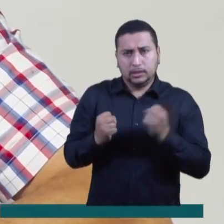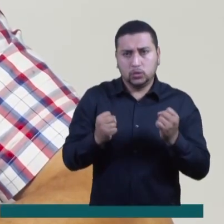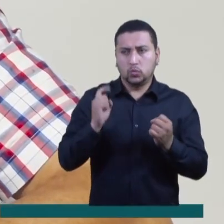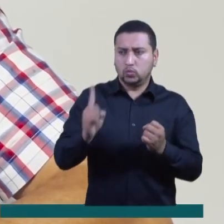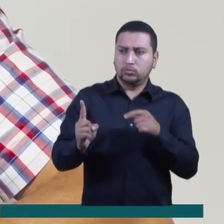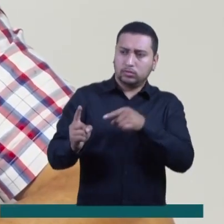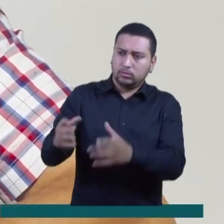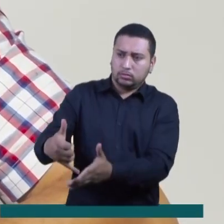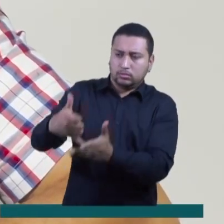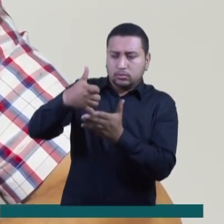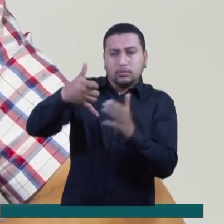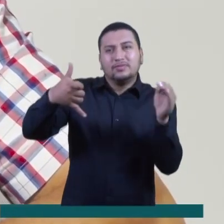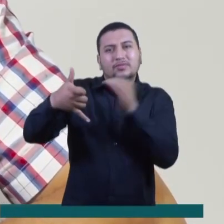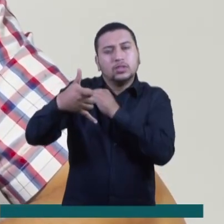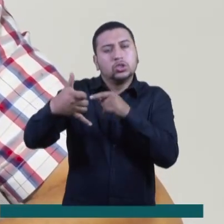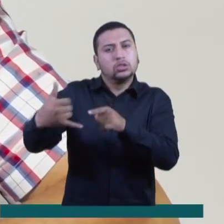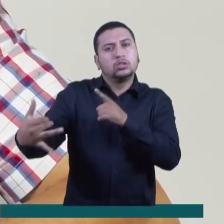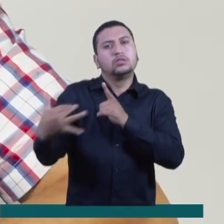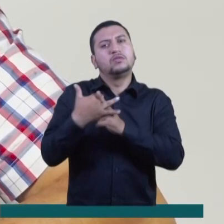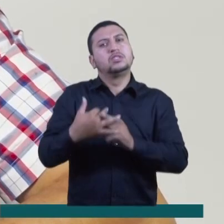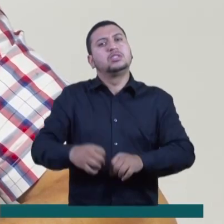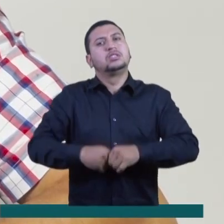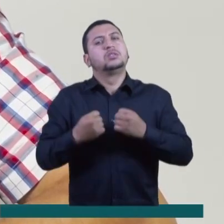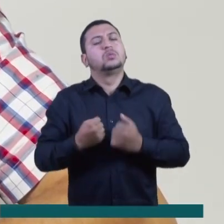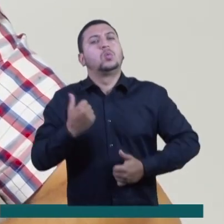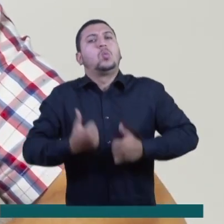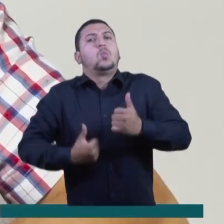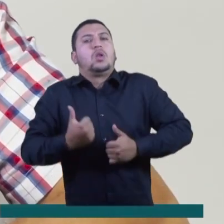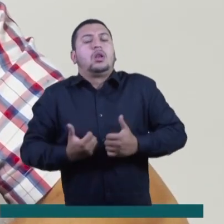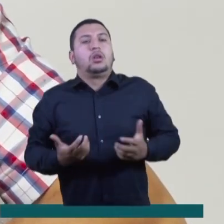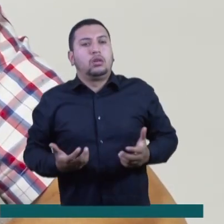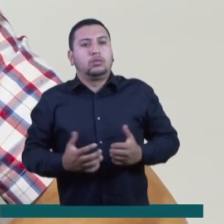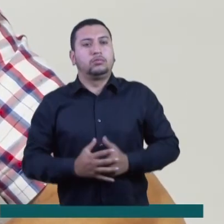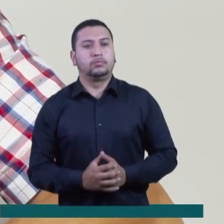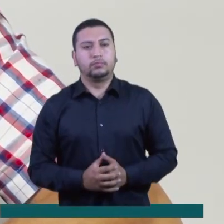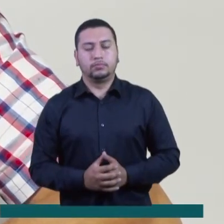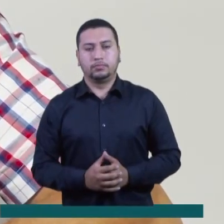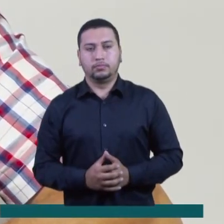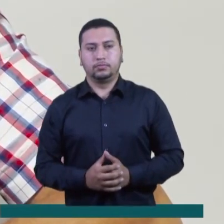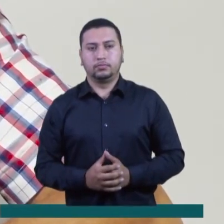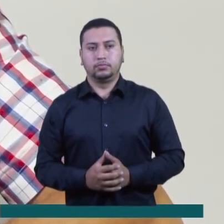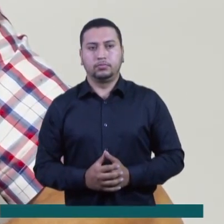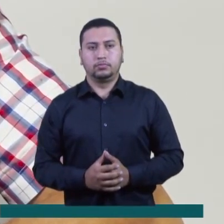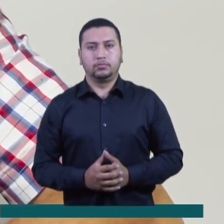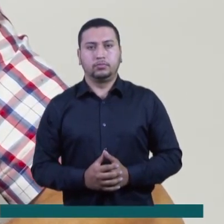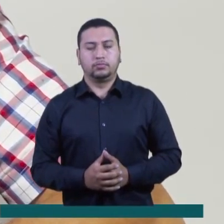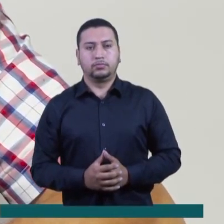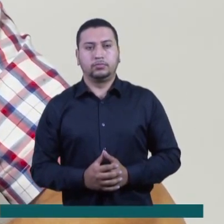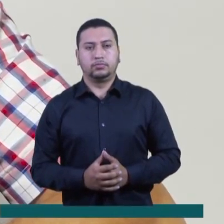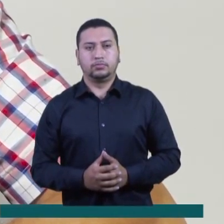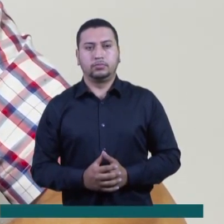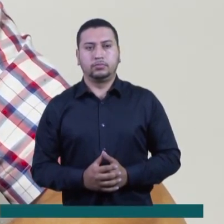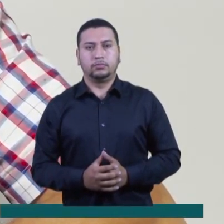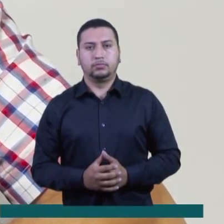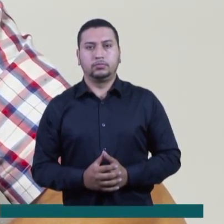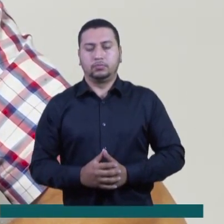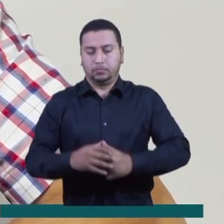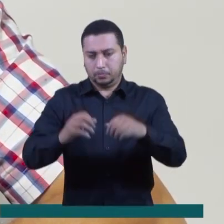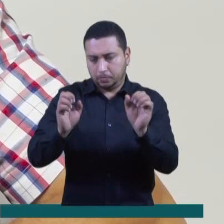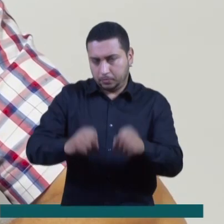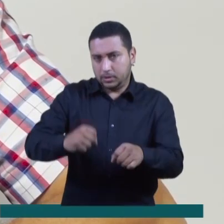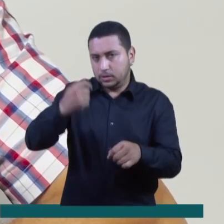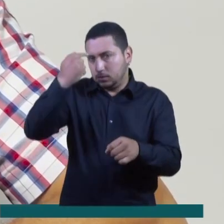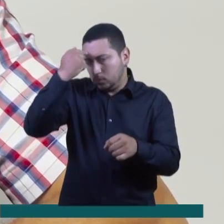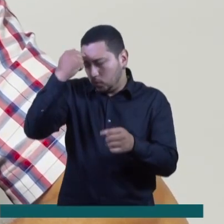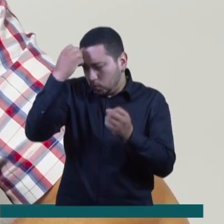adulterado por licor adulterado con metanol puede encontrarse síntomas